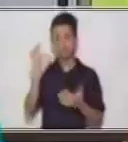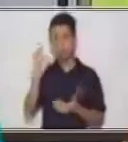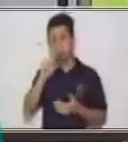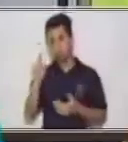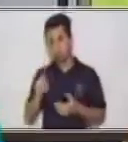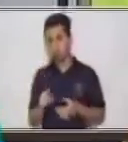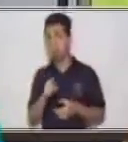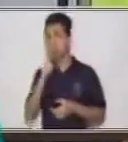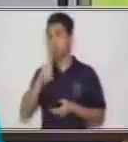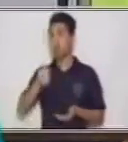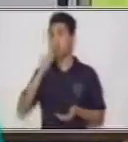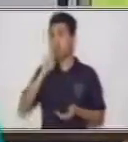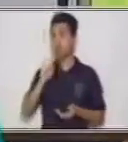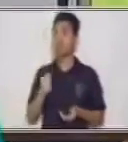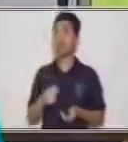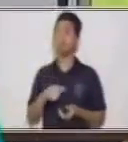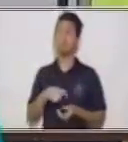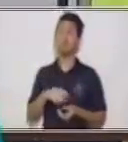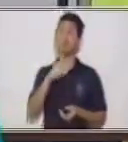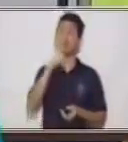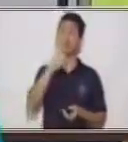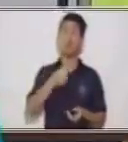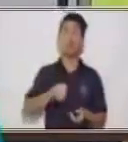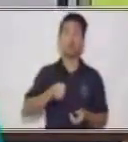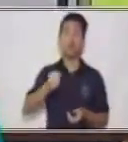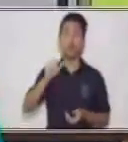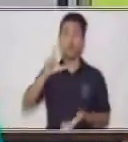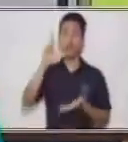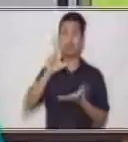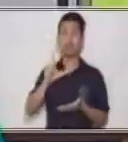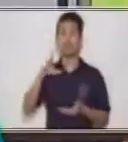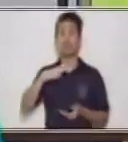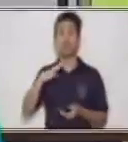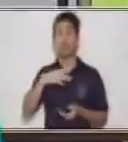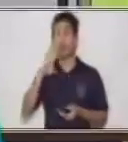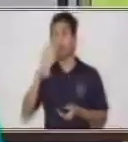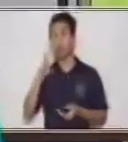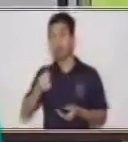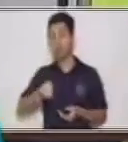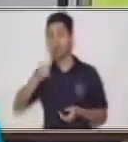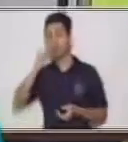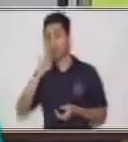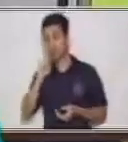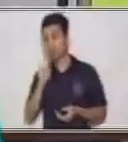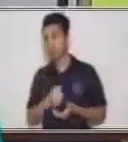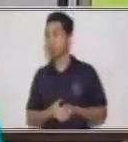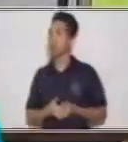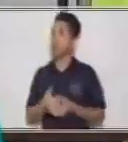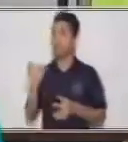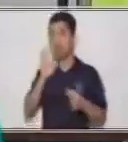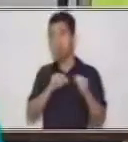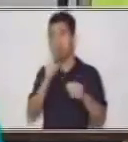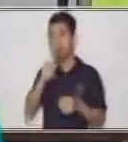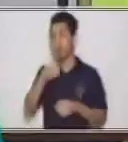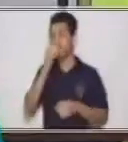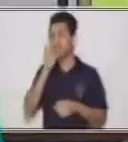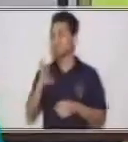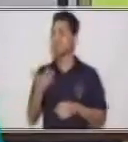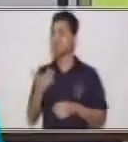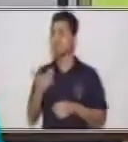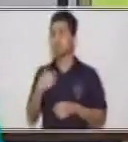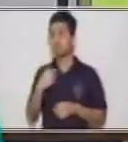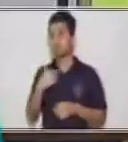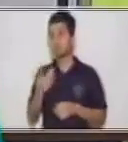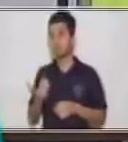por ejemplo, un litro puede tener 4 tazas de 8 onzas. O podría ser un vaso también. El vaso, si